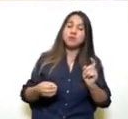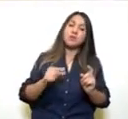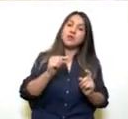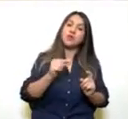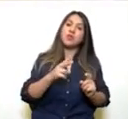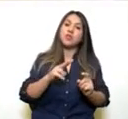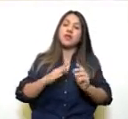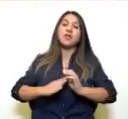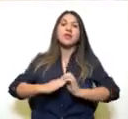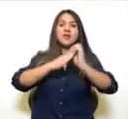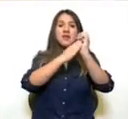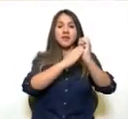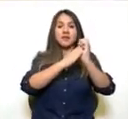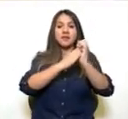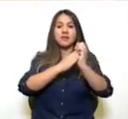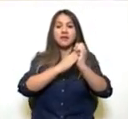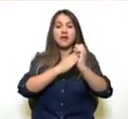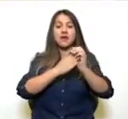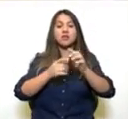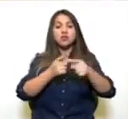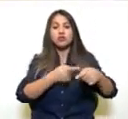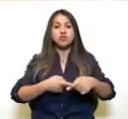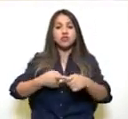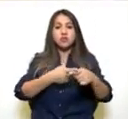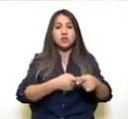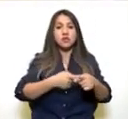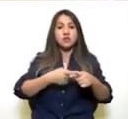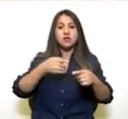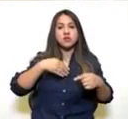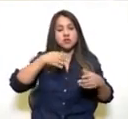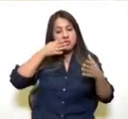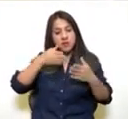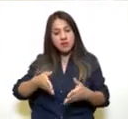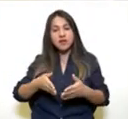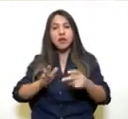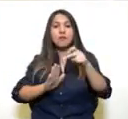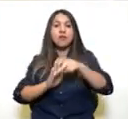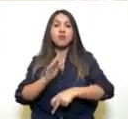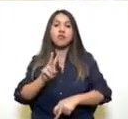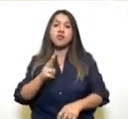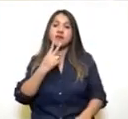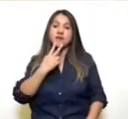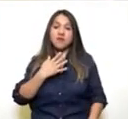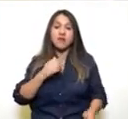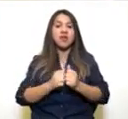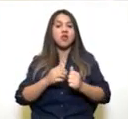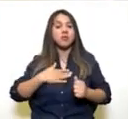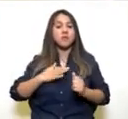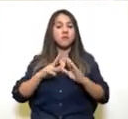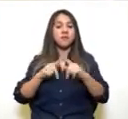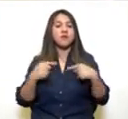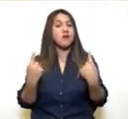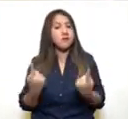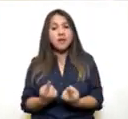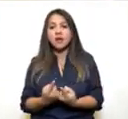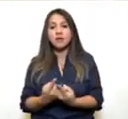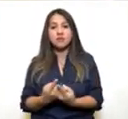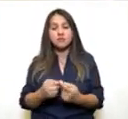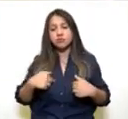dirigente social porque me dediqué a ese proyecto de vida con todas sus letras